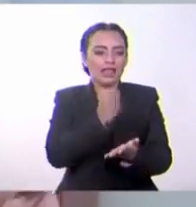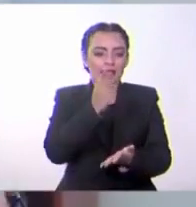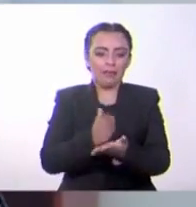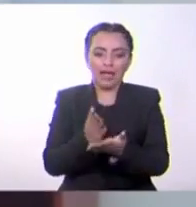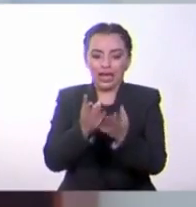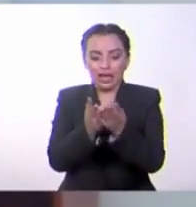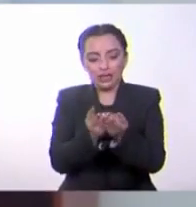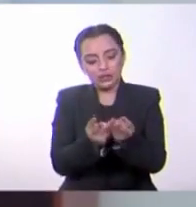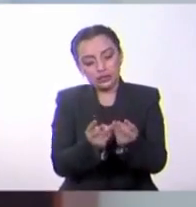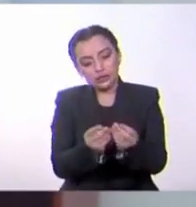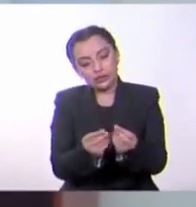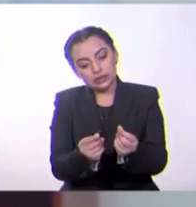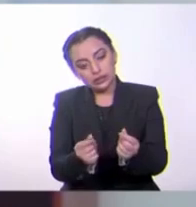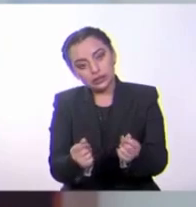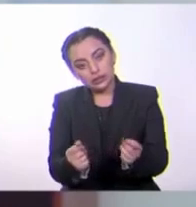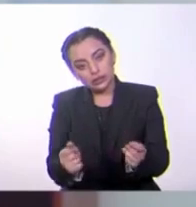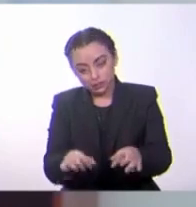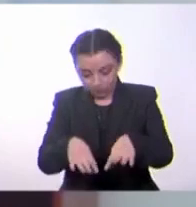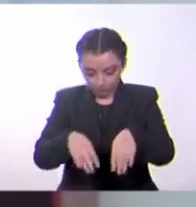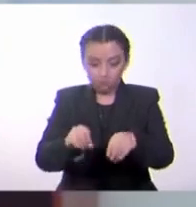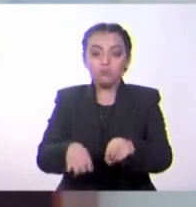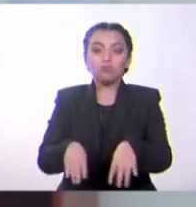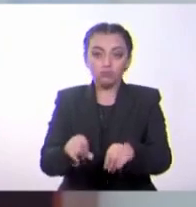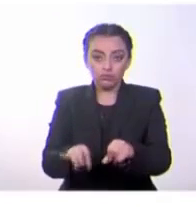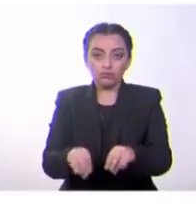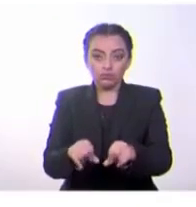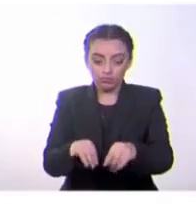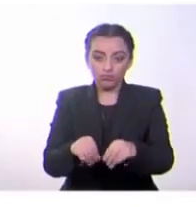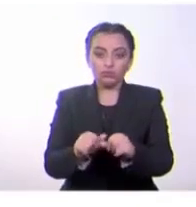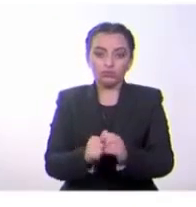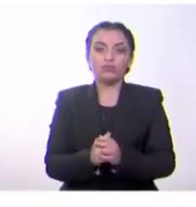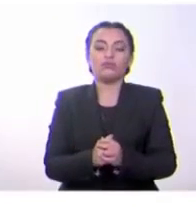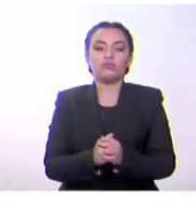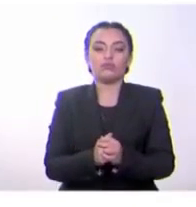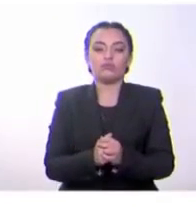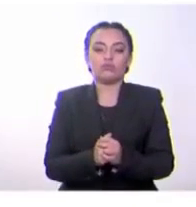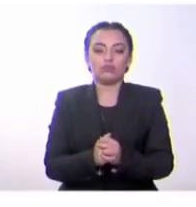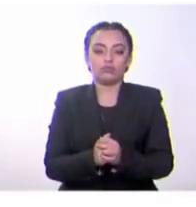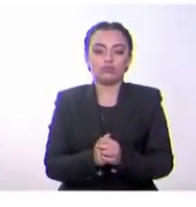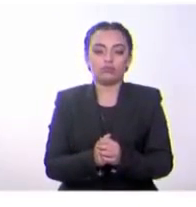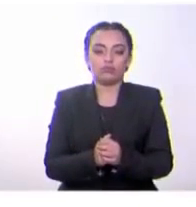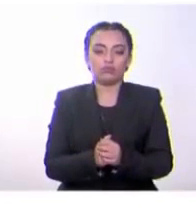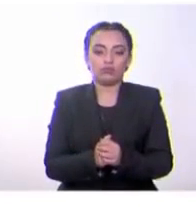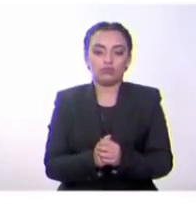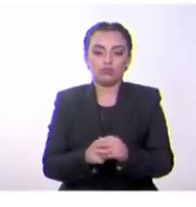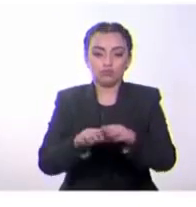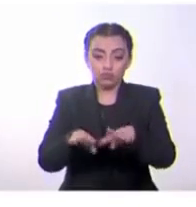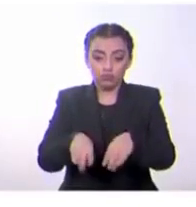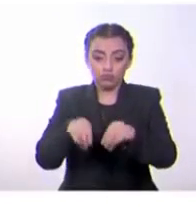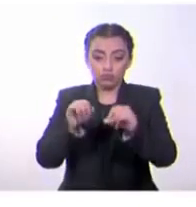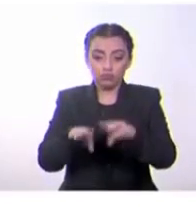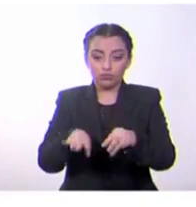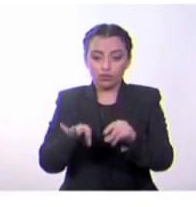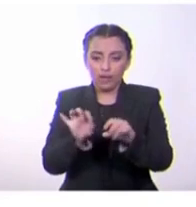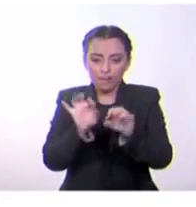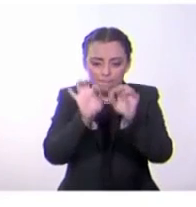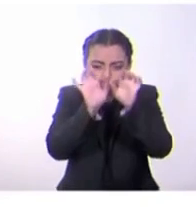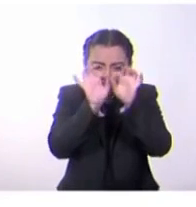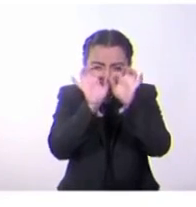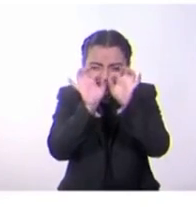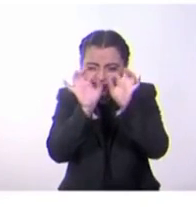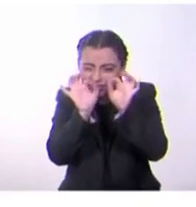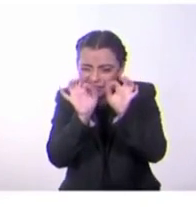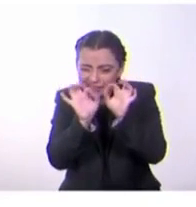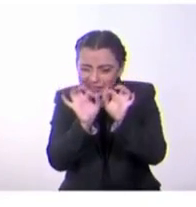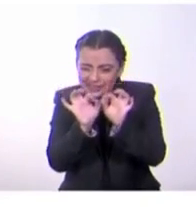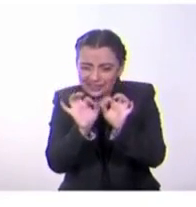han descompuesto en la superficie del suelo. Además, el suelo está formado también por pequeñas partículas y